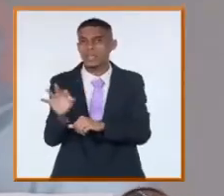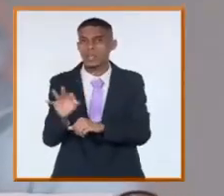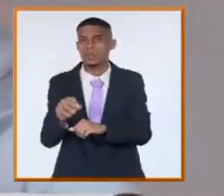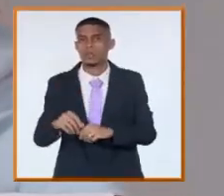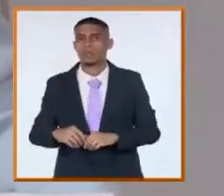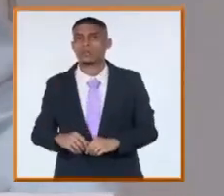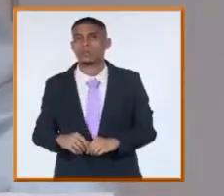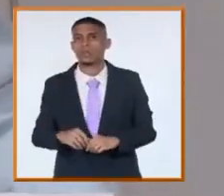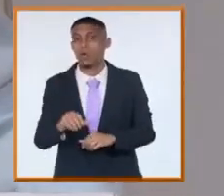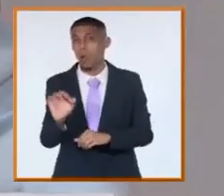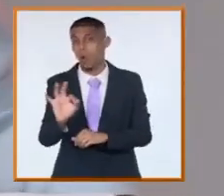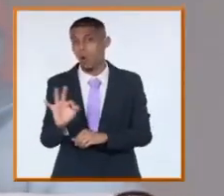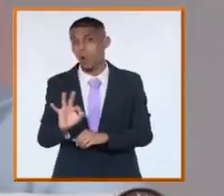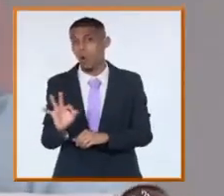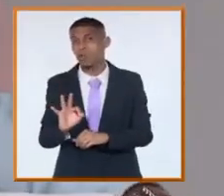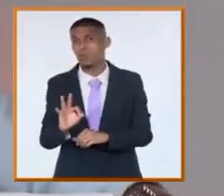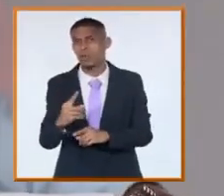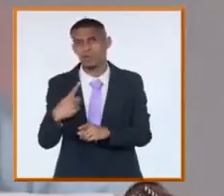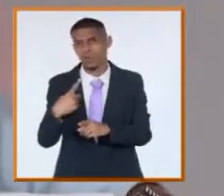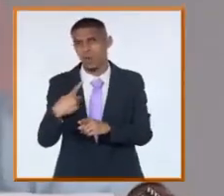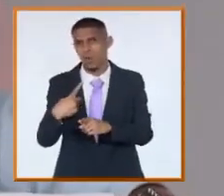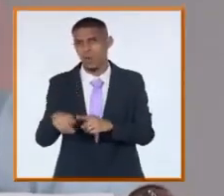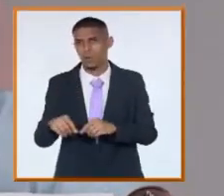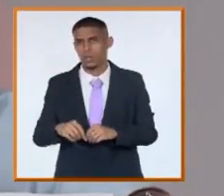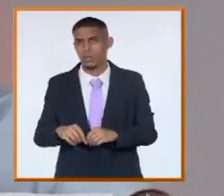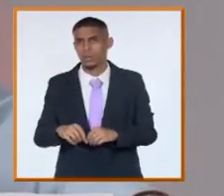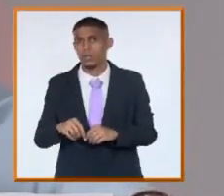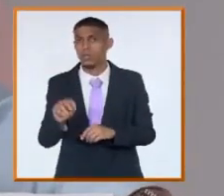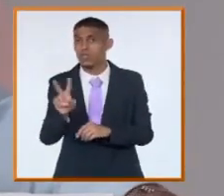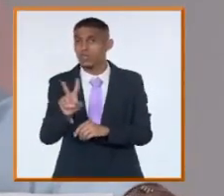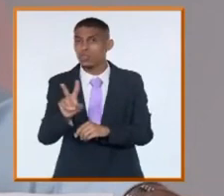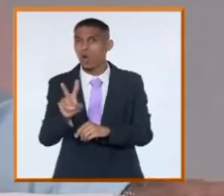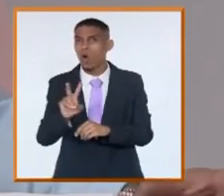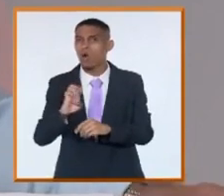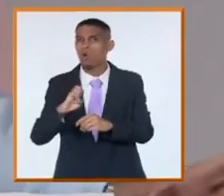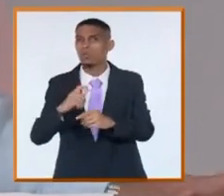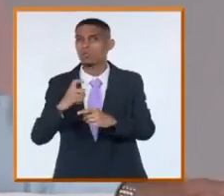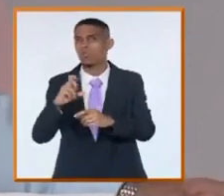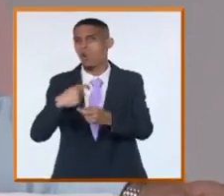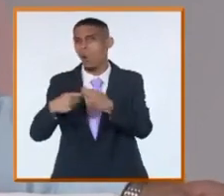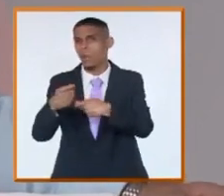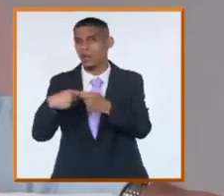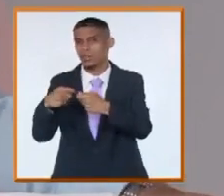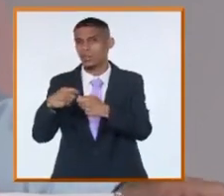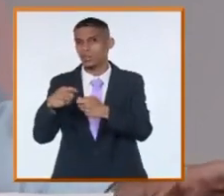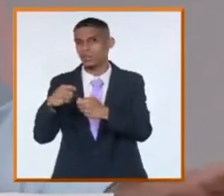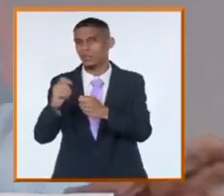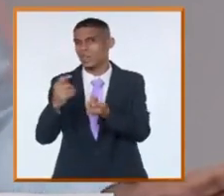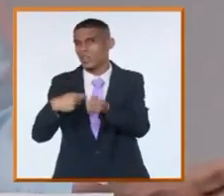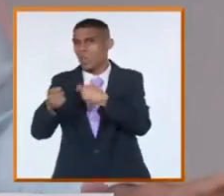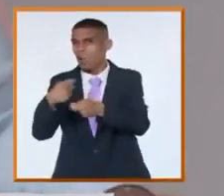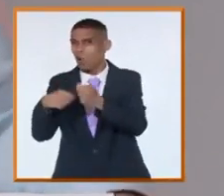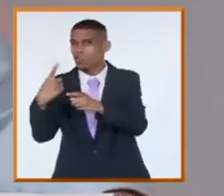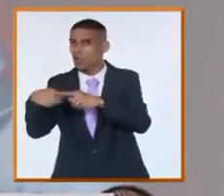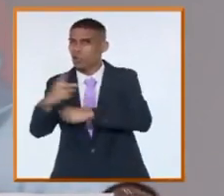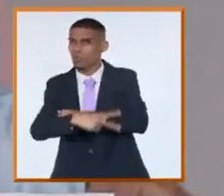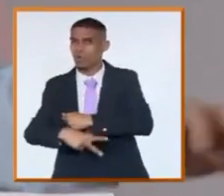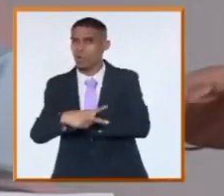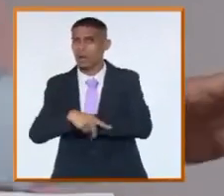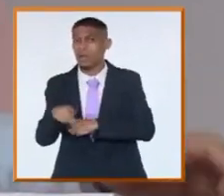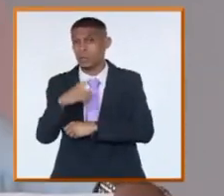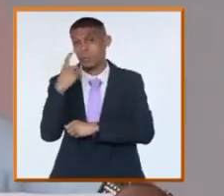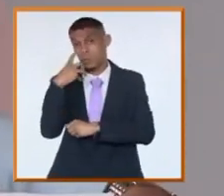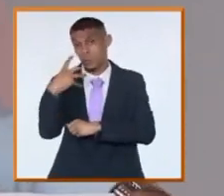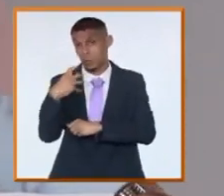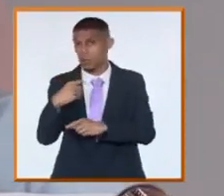ocho empresas son de ingeniería dos empresas son de comercio exterior y dos empresas son de investigación que eso es una parte importante